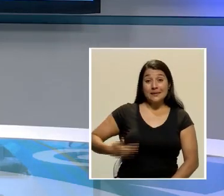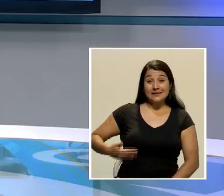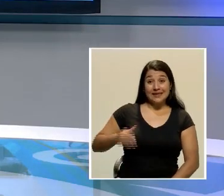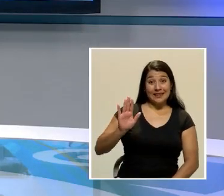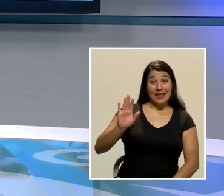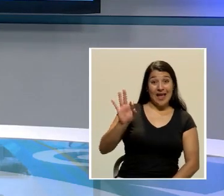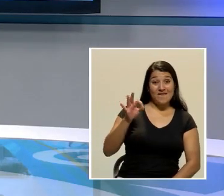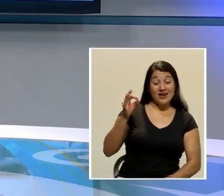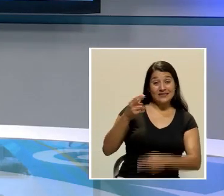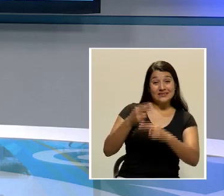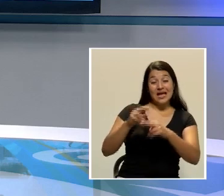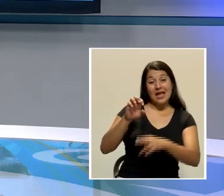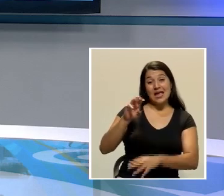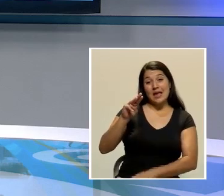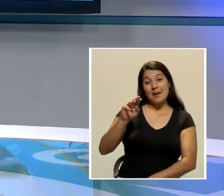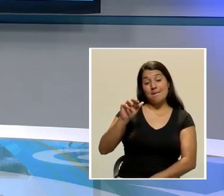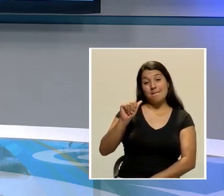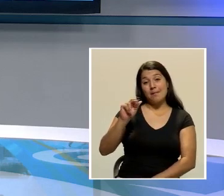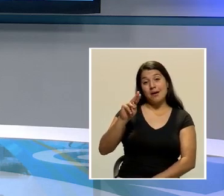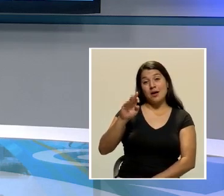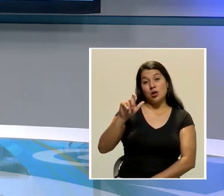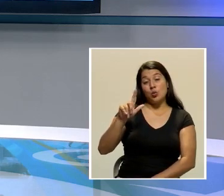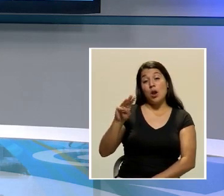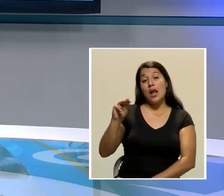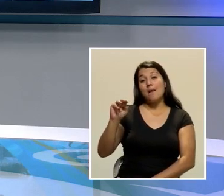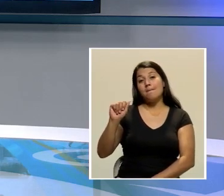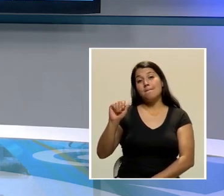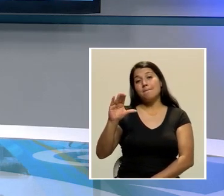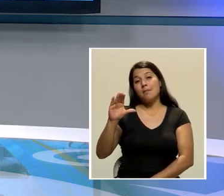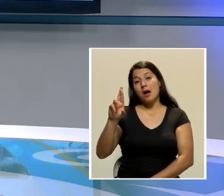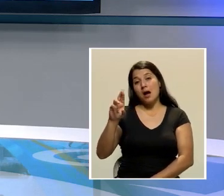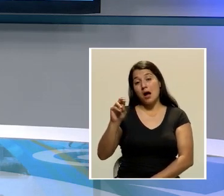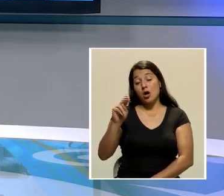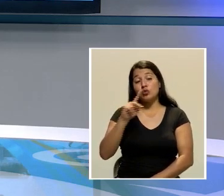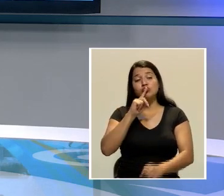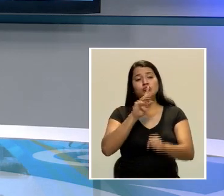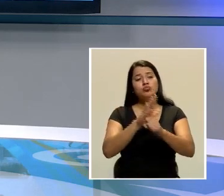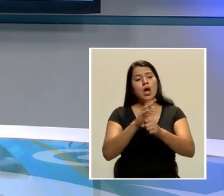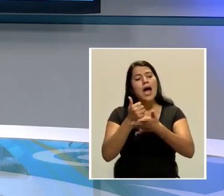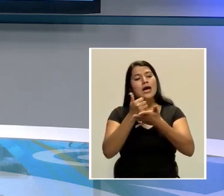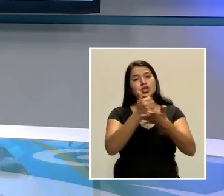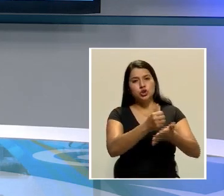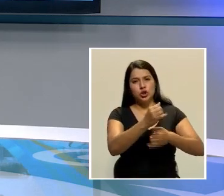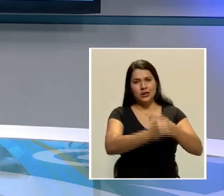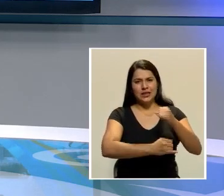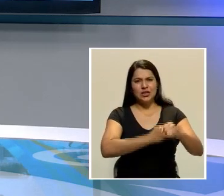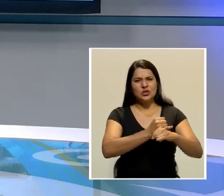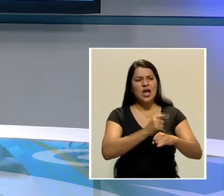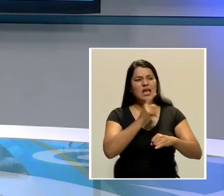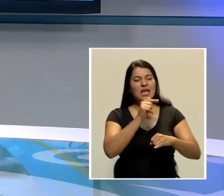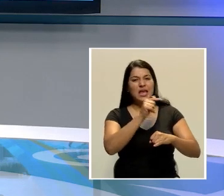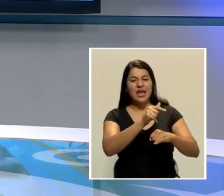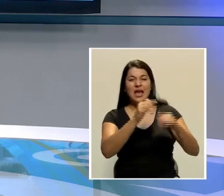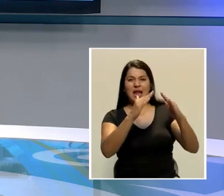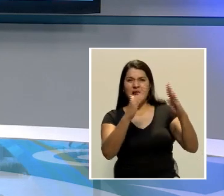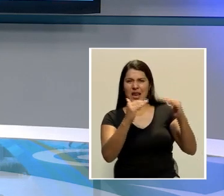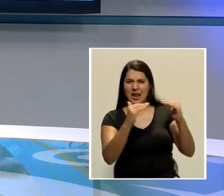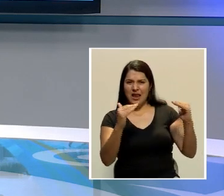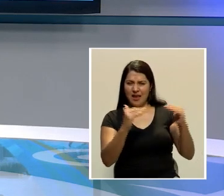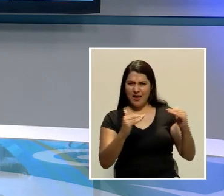vigilancia. Este año, la masa de hielo se vio afectada, según el ayuntamiento, por las tendencias anormales de temperaturas.